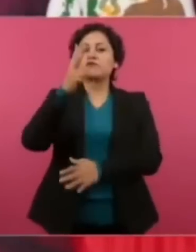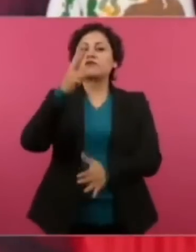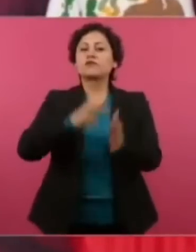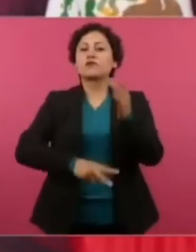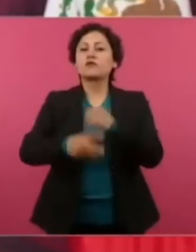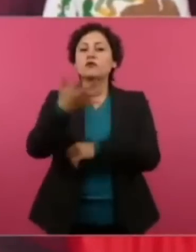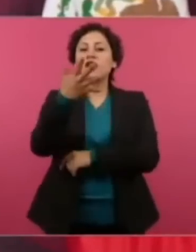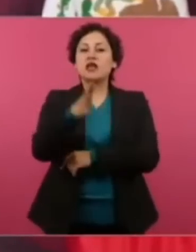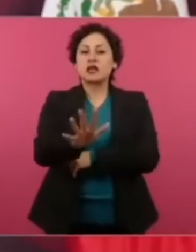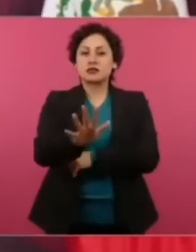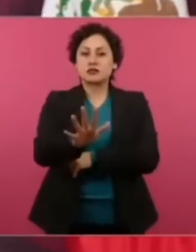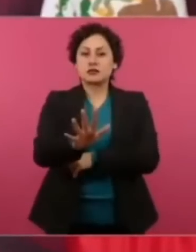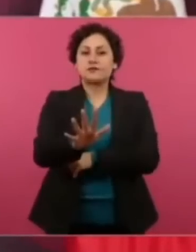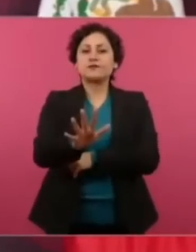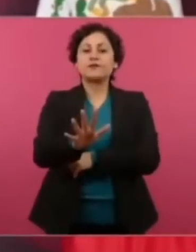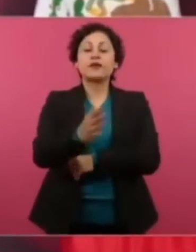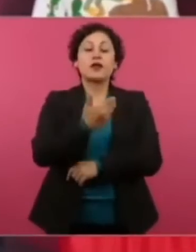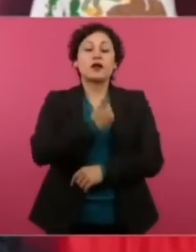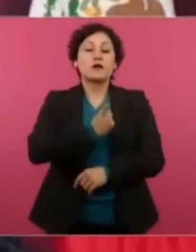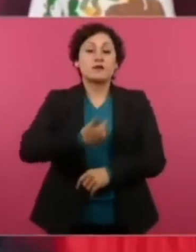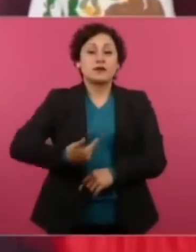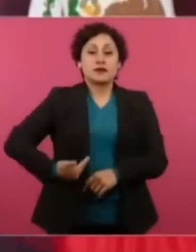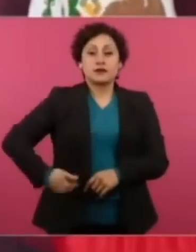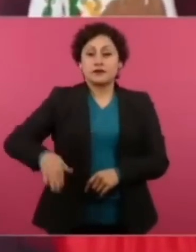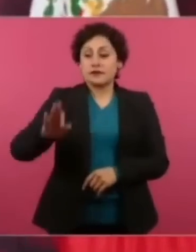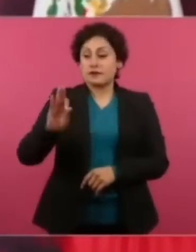2010, Calderón,